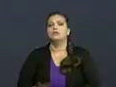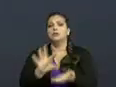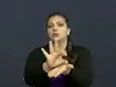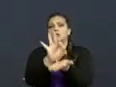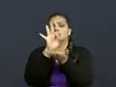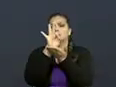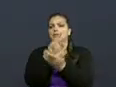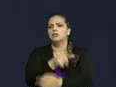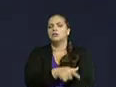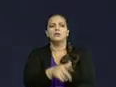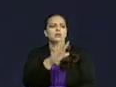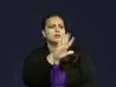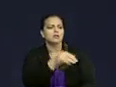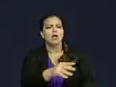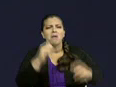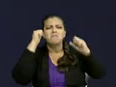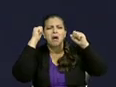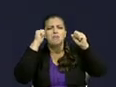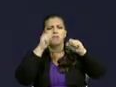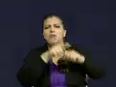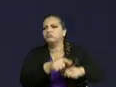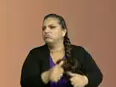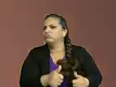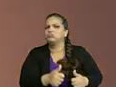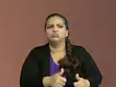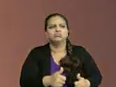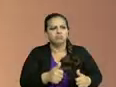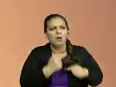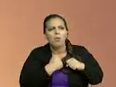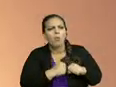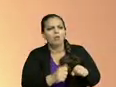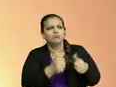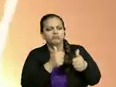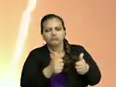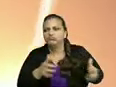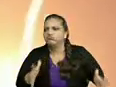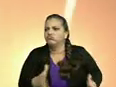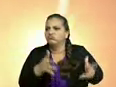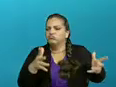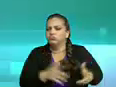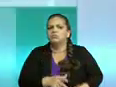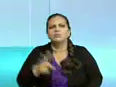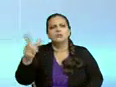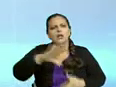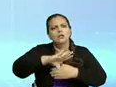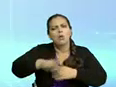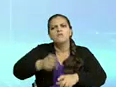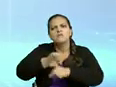allí, elogiando los esfuerzos y llamando a la embajada de Estados Unidos la embajada del mal.